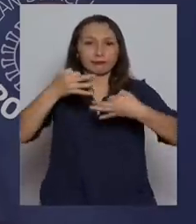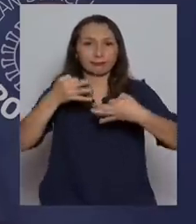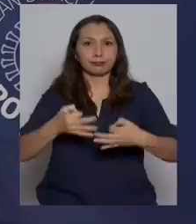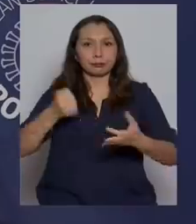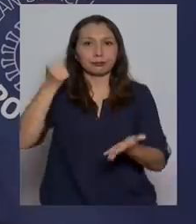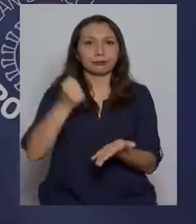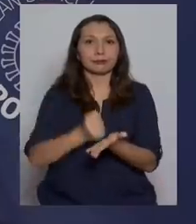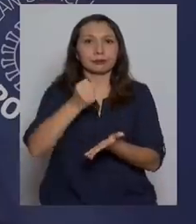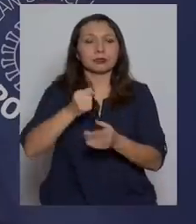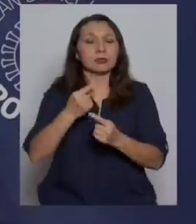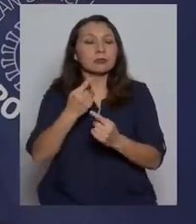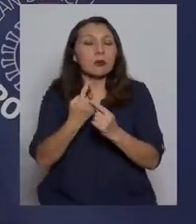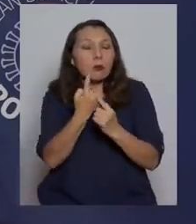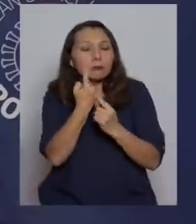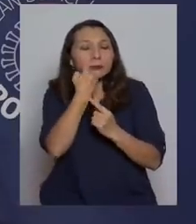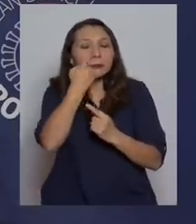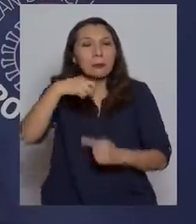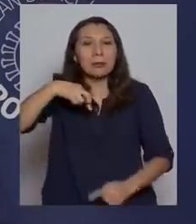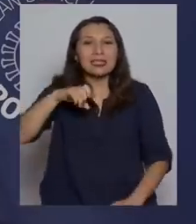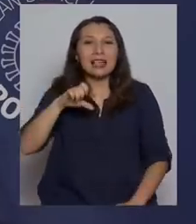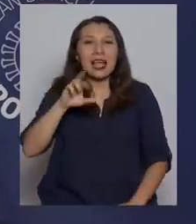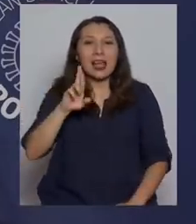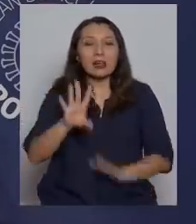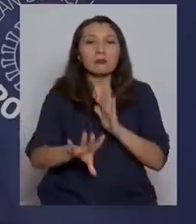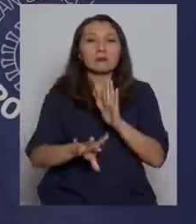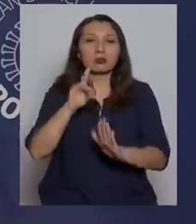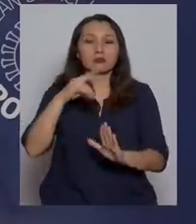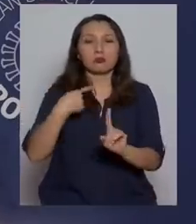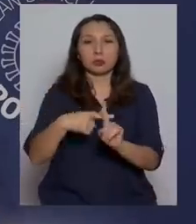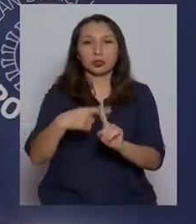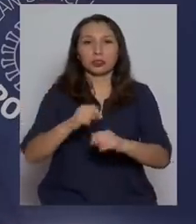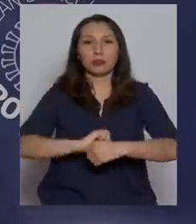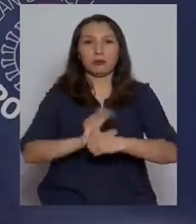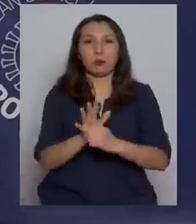certificado mediante PCR como positivas para coronavirus,